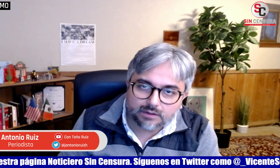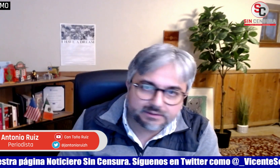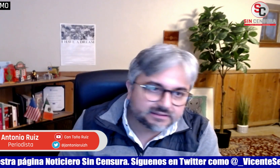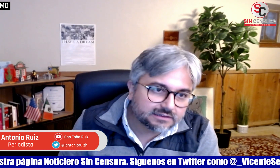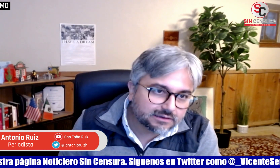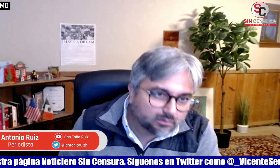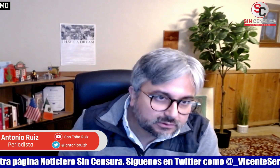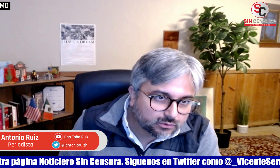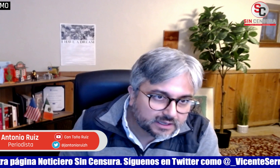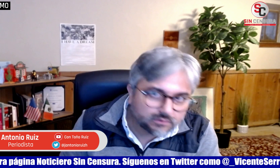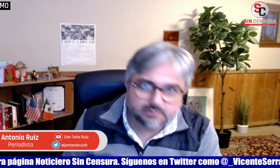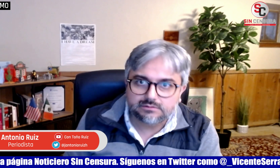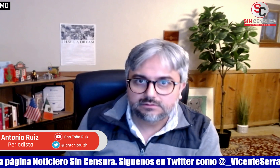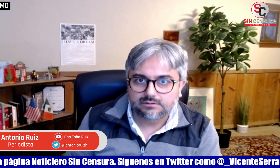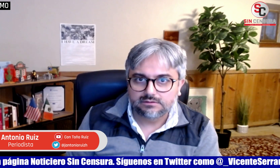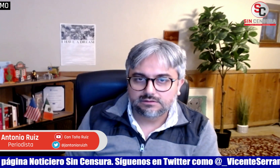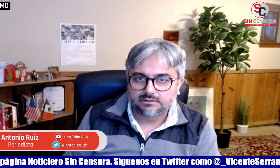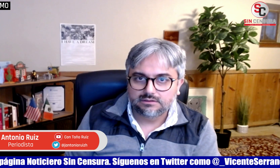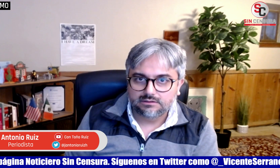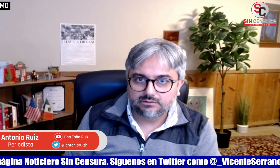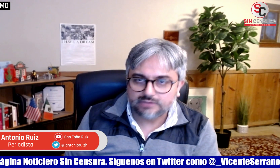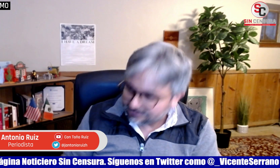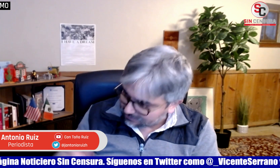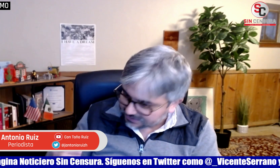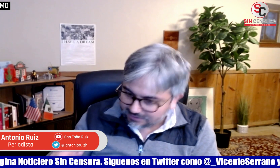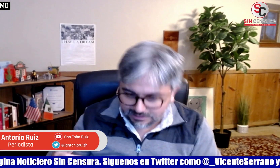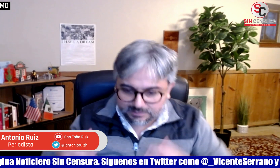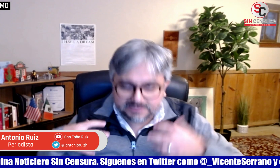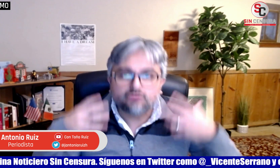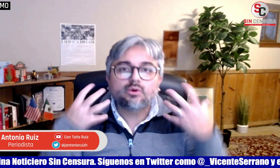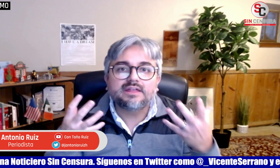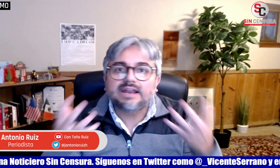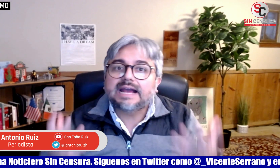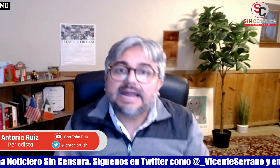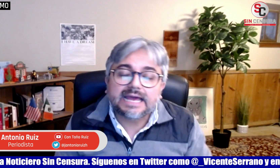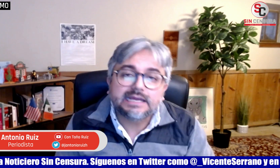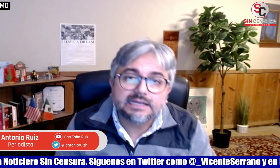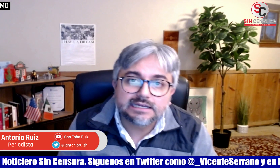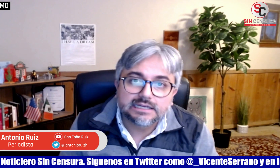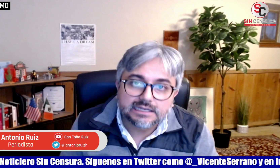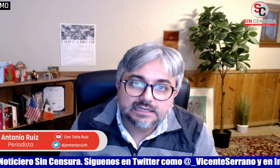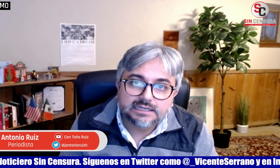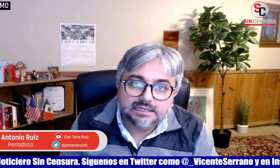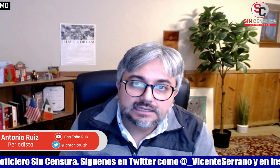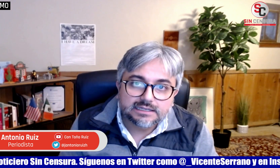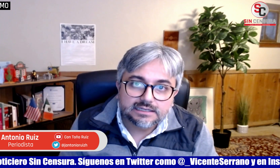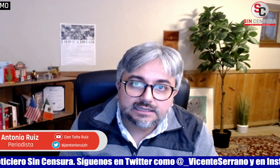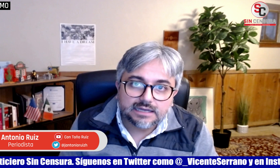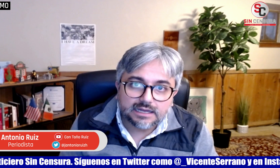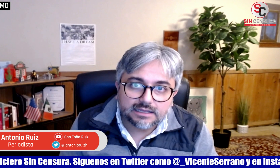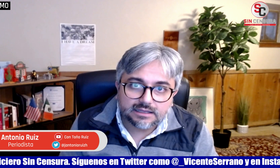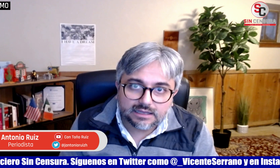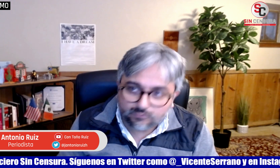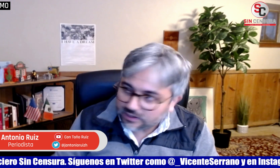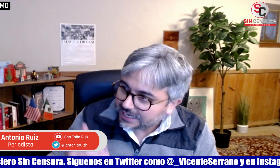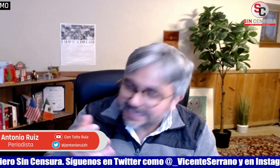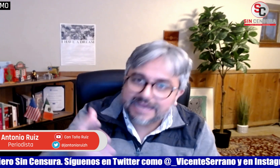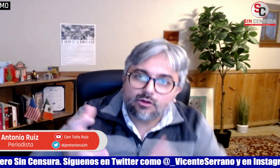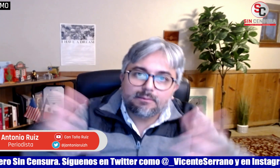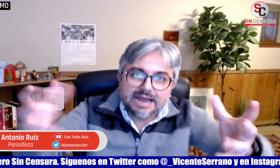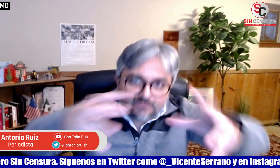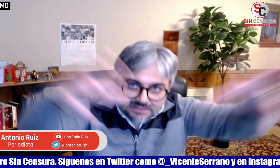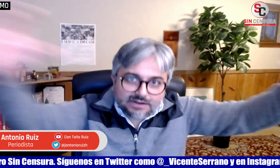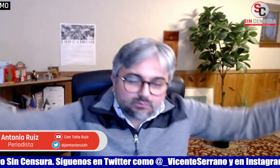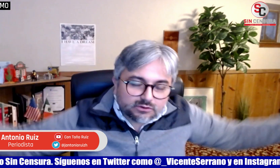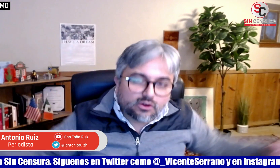cuestionaron al presidente López Obrador o sea de verdad el presidente tuvo que dar la cara eh él fue el